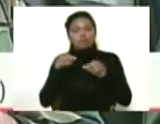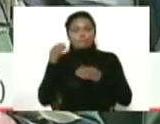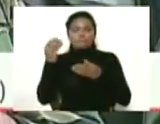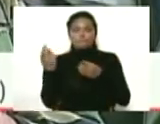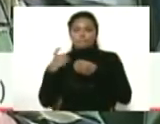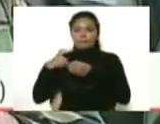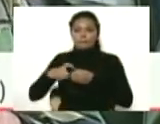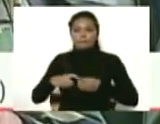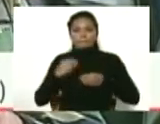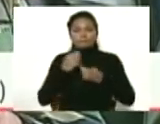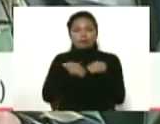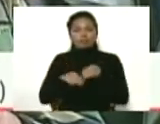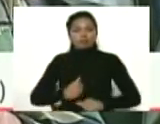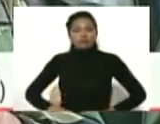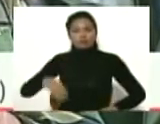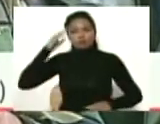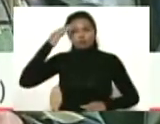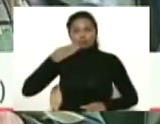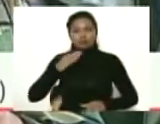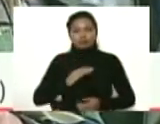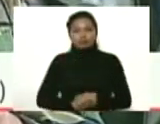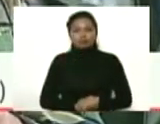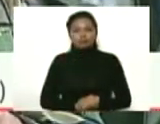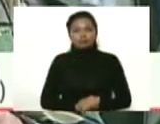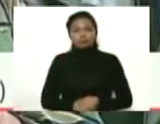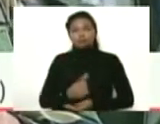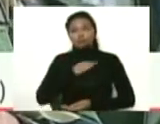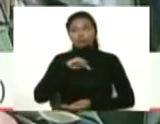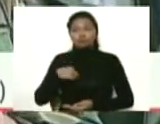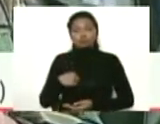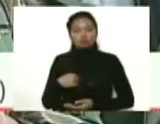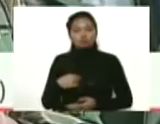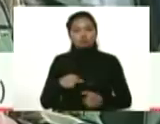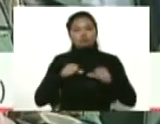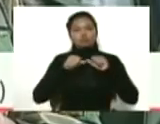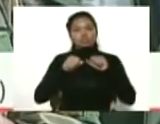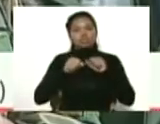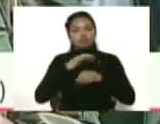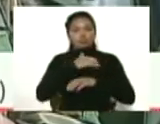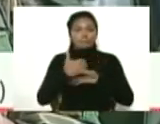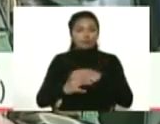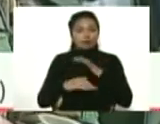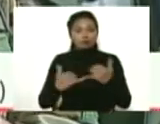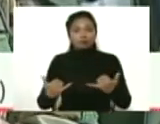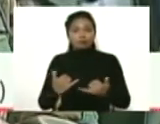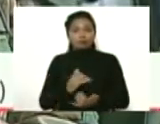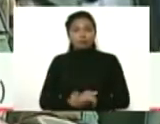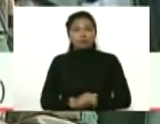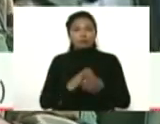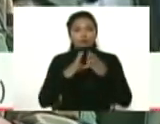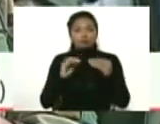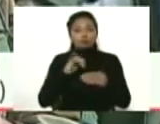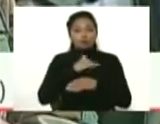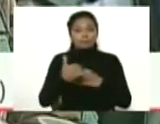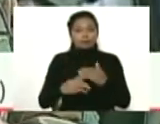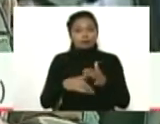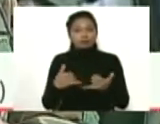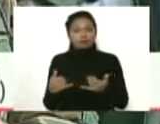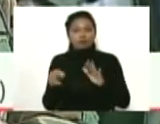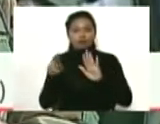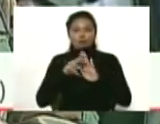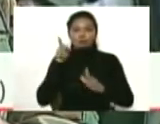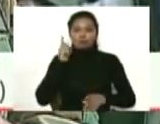Armada igualmente. Nosotros mantenemos nuestros planes, todos los planes de